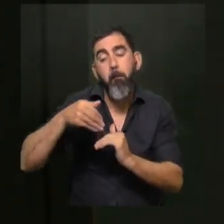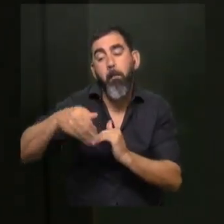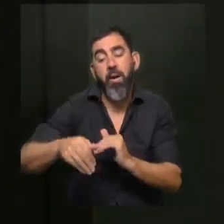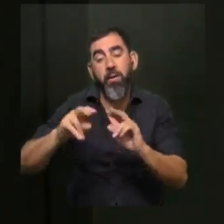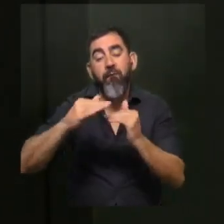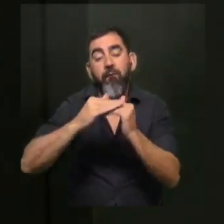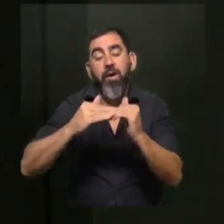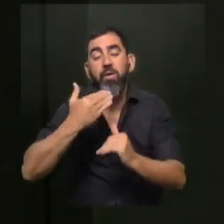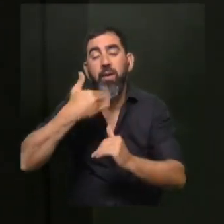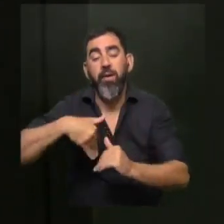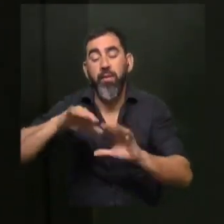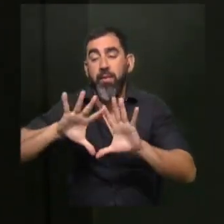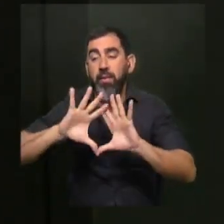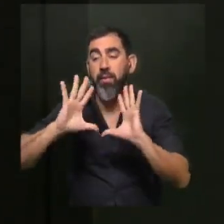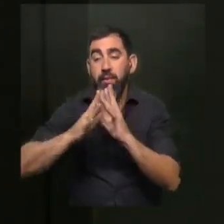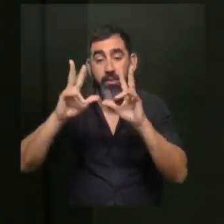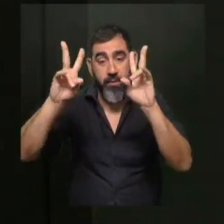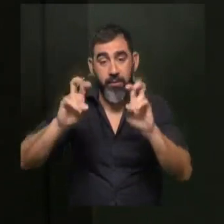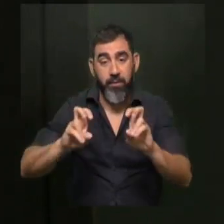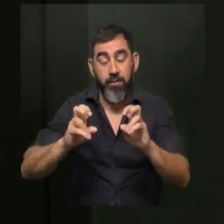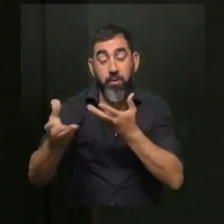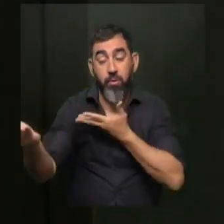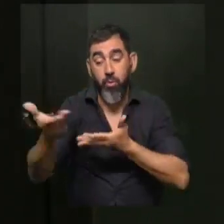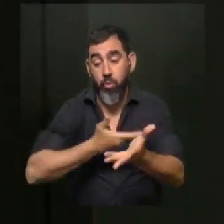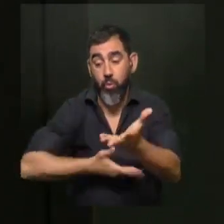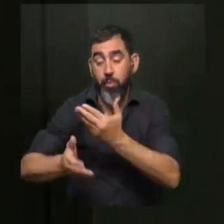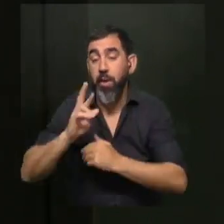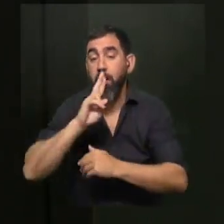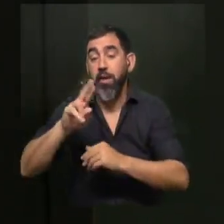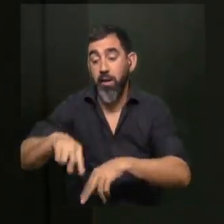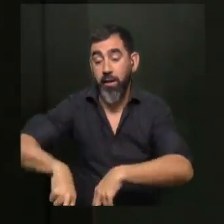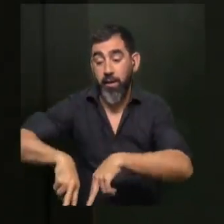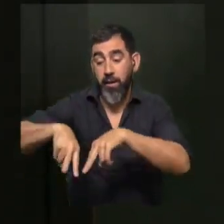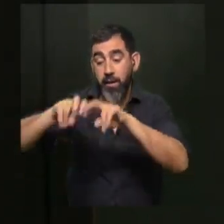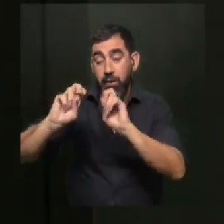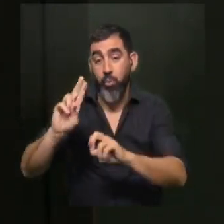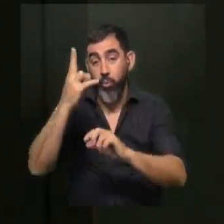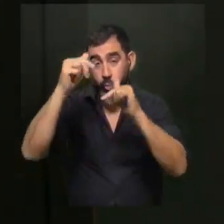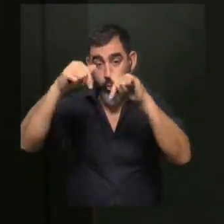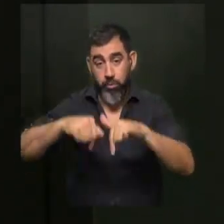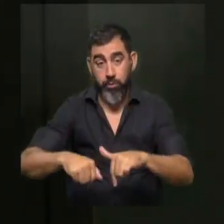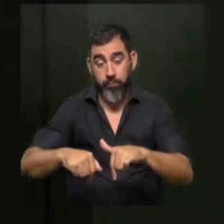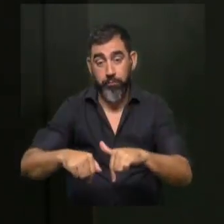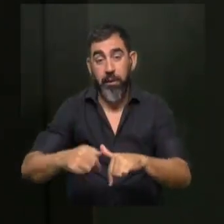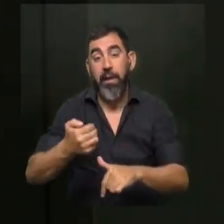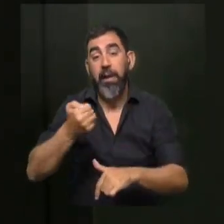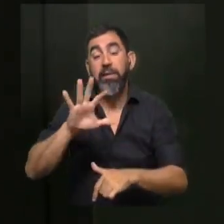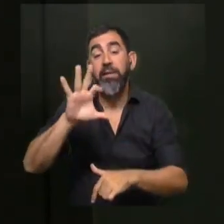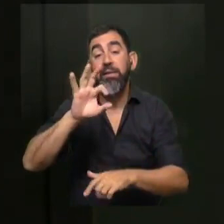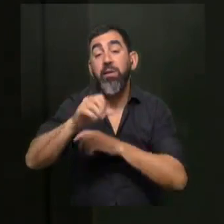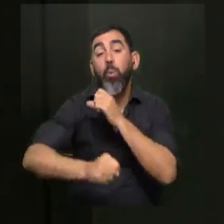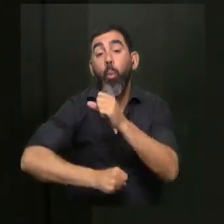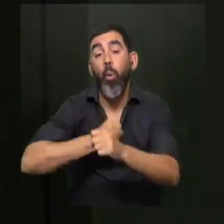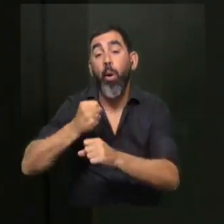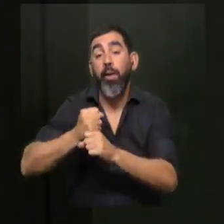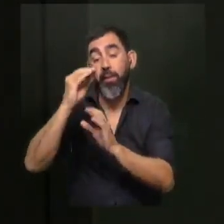para entender el mundo de las patentes. Y lo que queremos es compartir los resultados de un estudio realizado en Uruguay que analizó casi 50 años de los